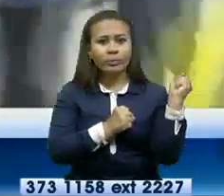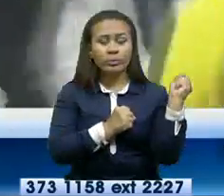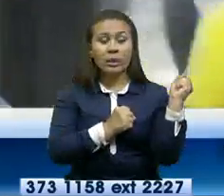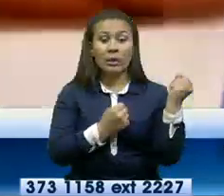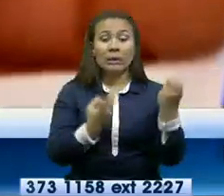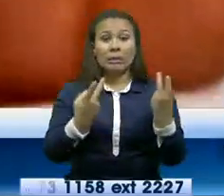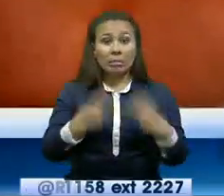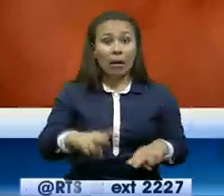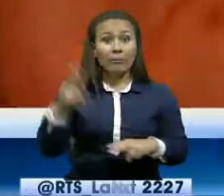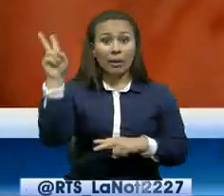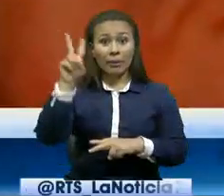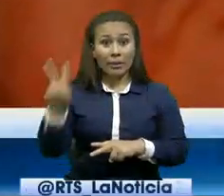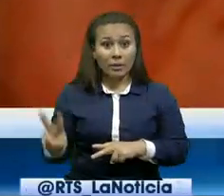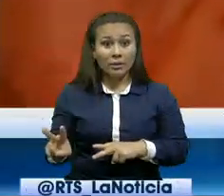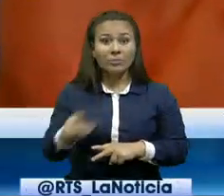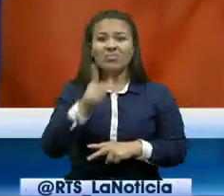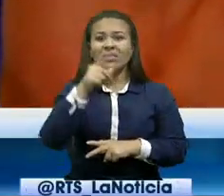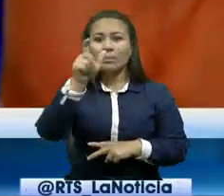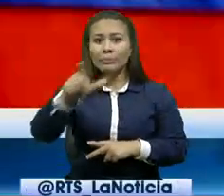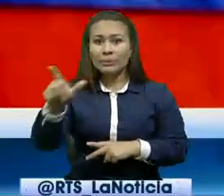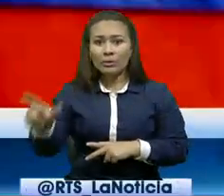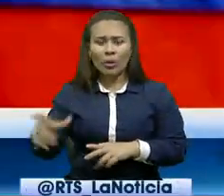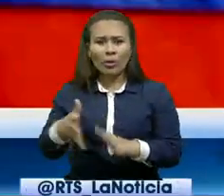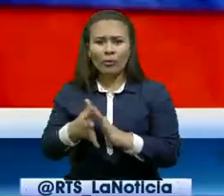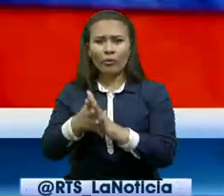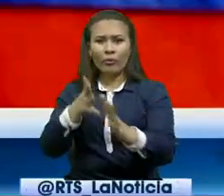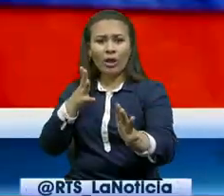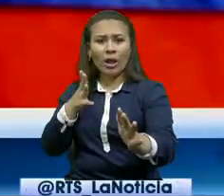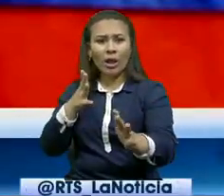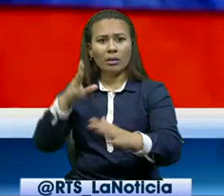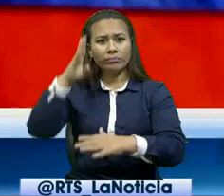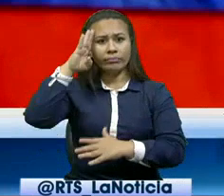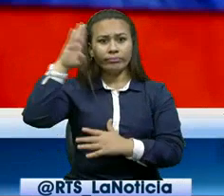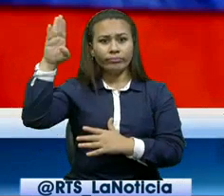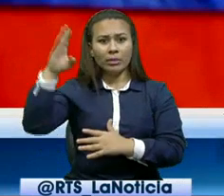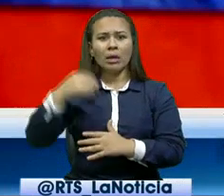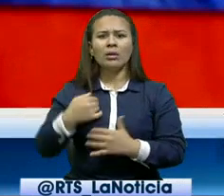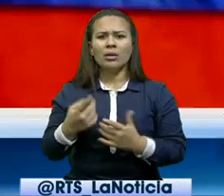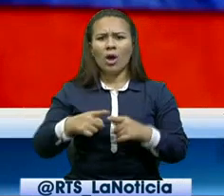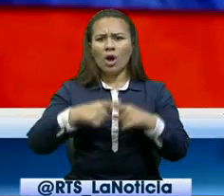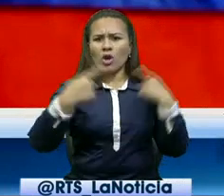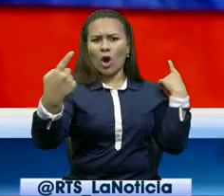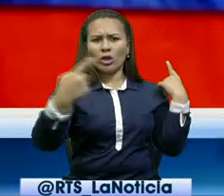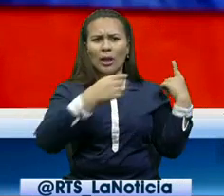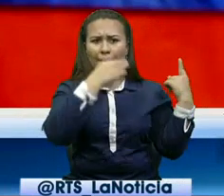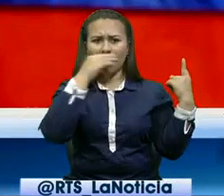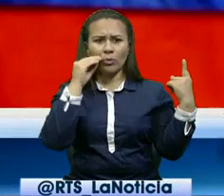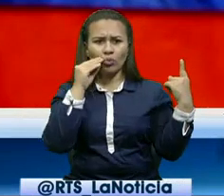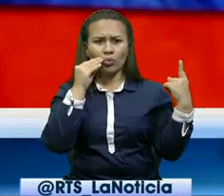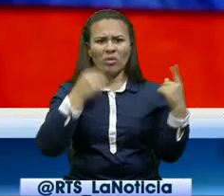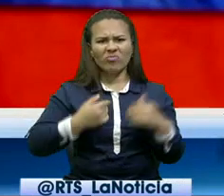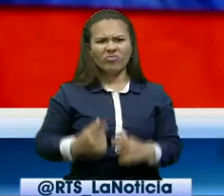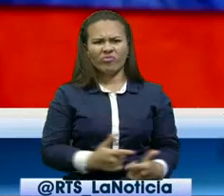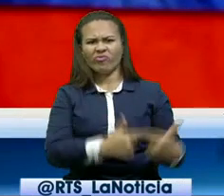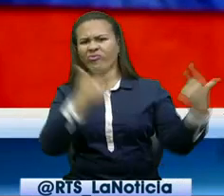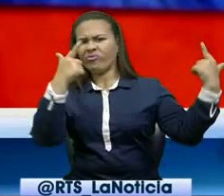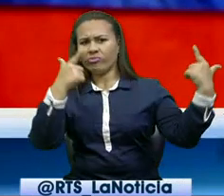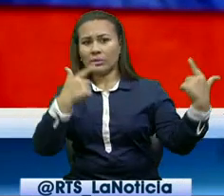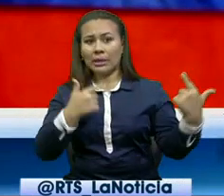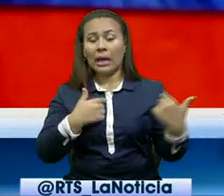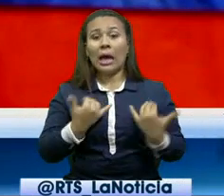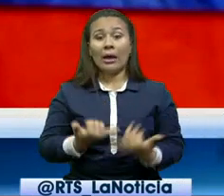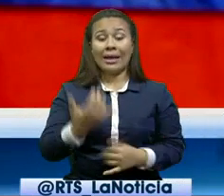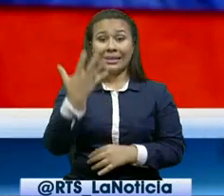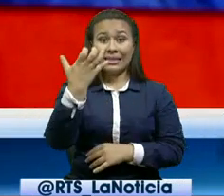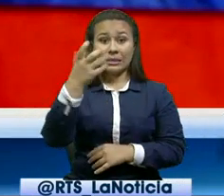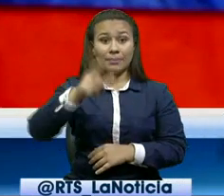en Venezuela, integrantes de las filas militares siguen sumándose a las protestas contra el régimen. Luego de la sublevación de al menos